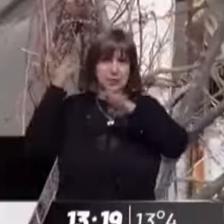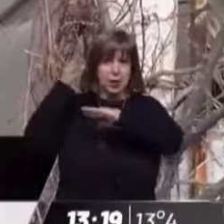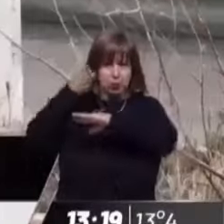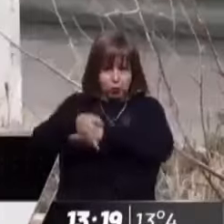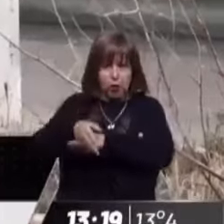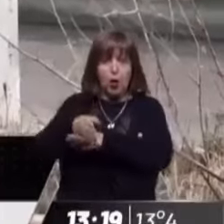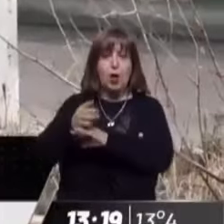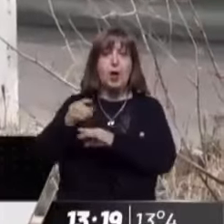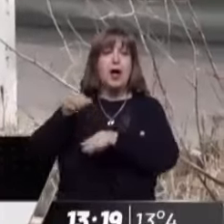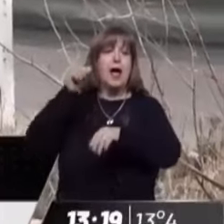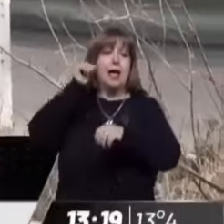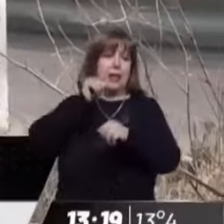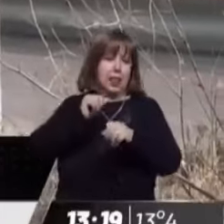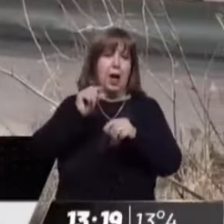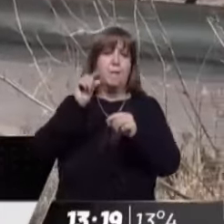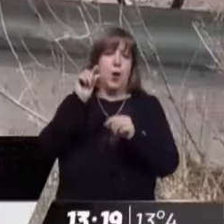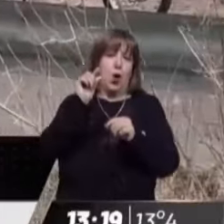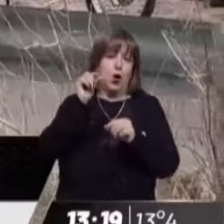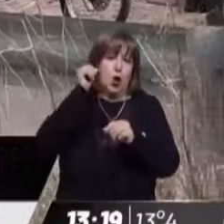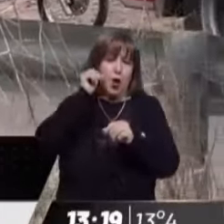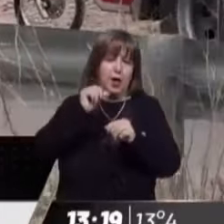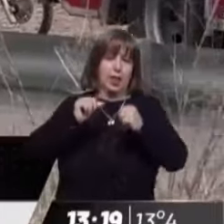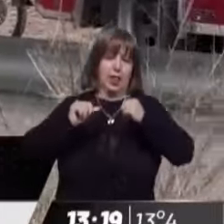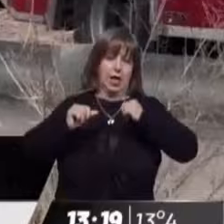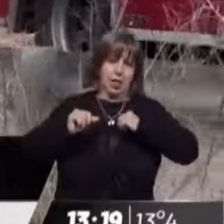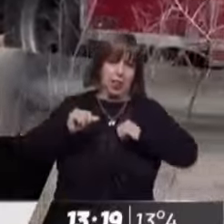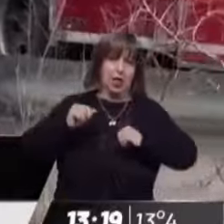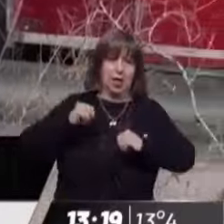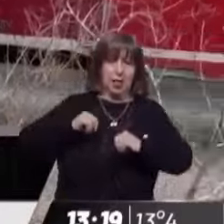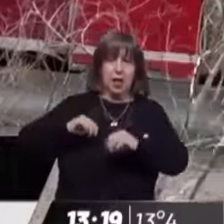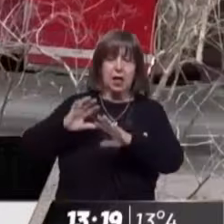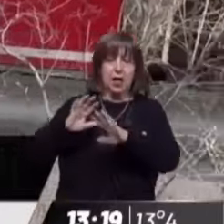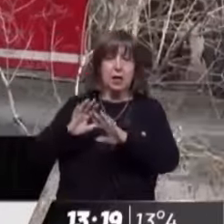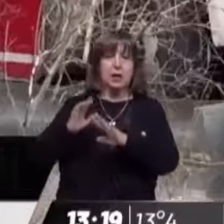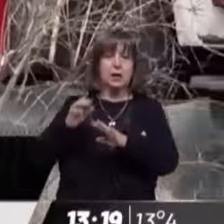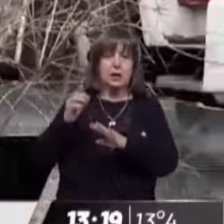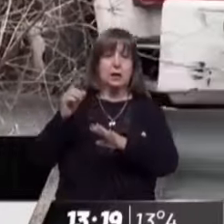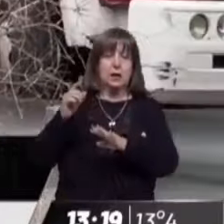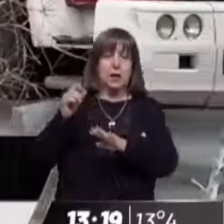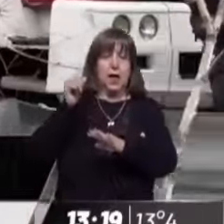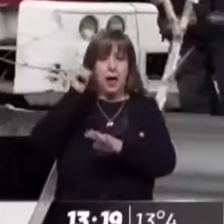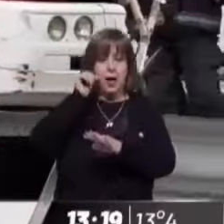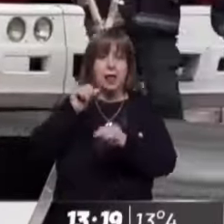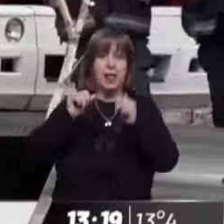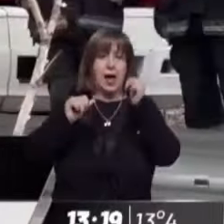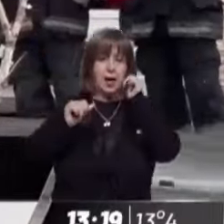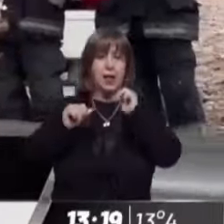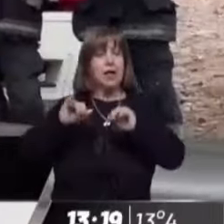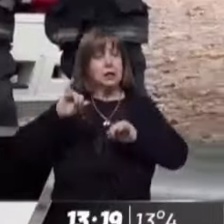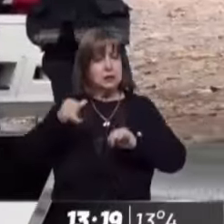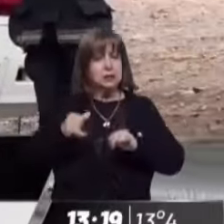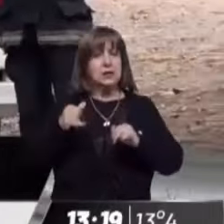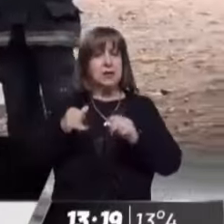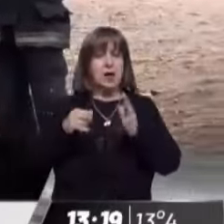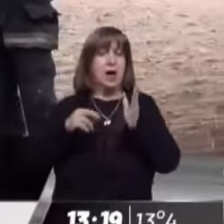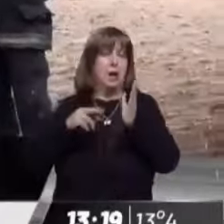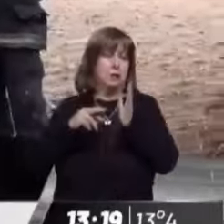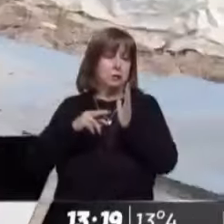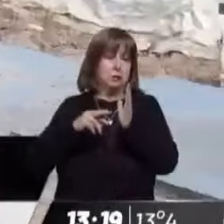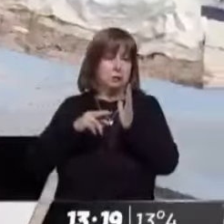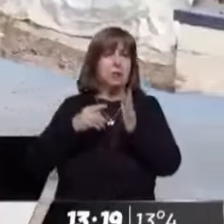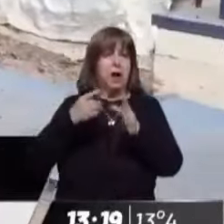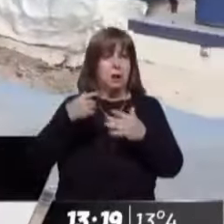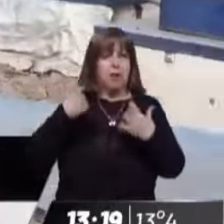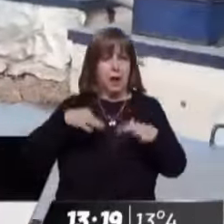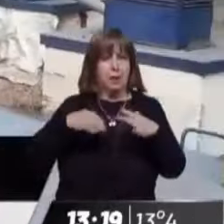algún tipo de heridas leves, heridas menores, pero sí para ser atendidas. Para ser atendidos, entonces, en un centro